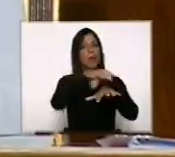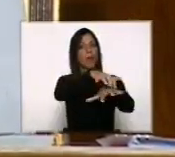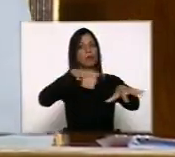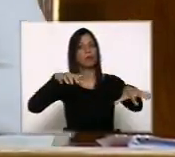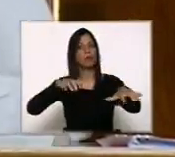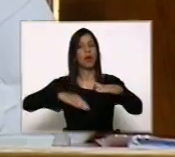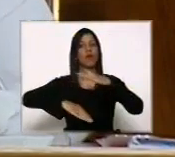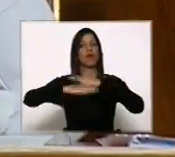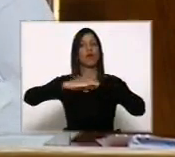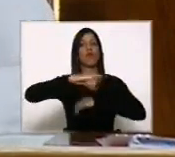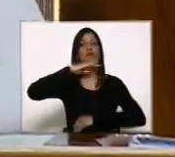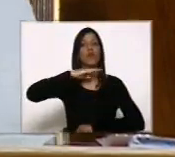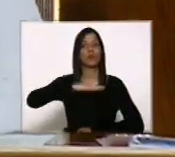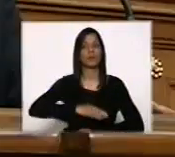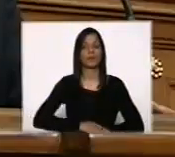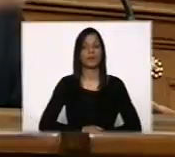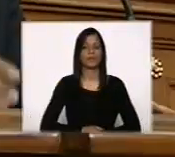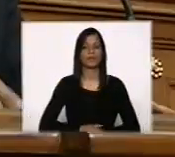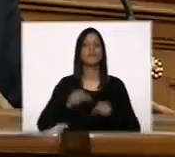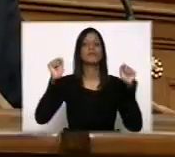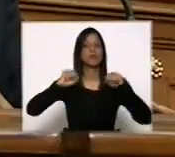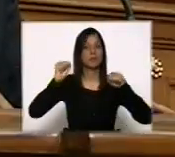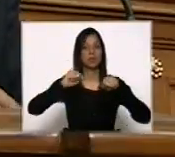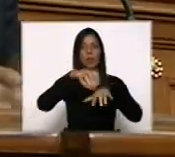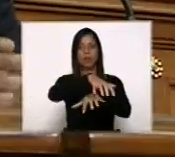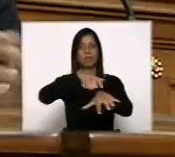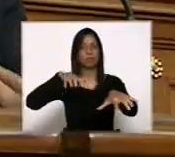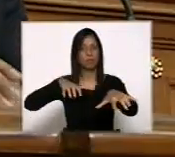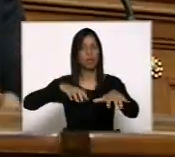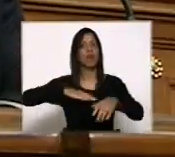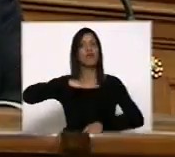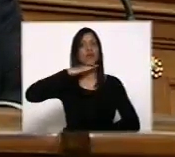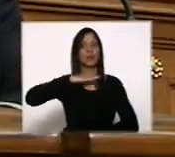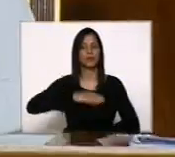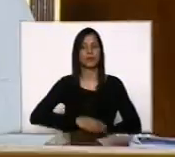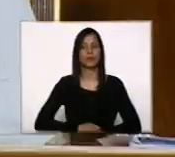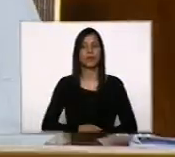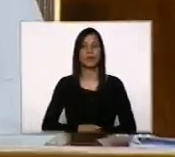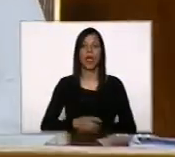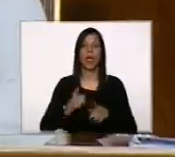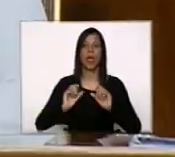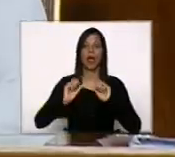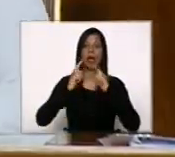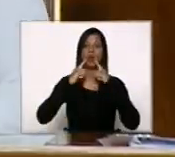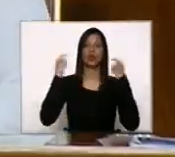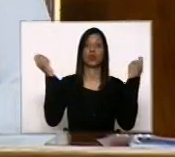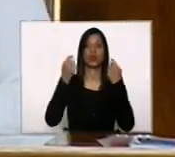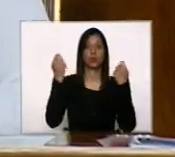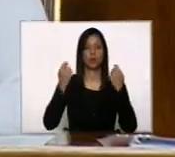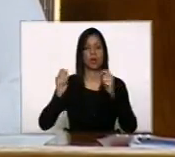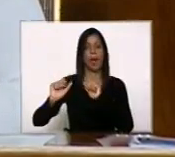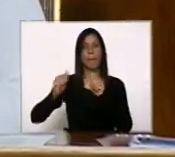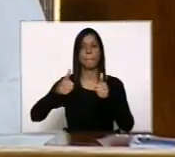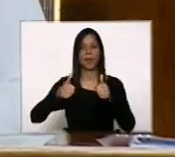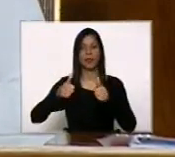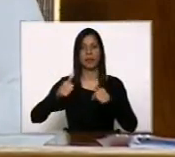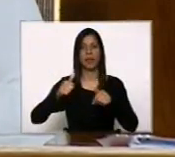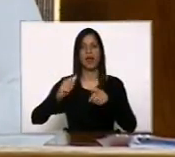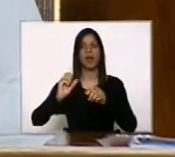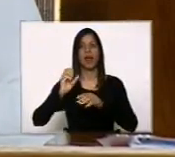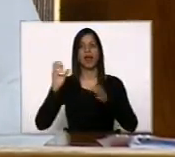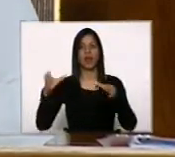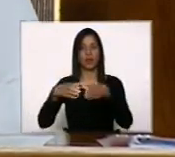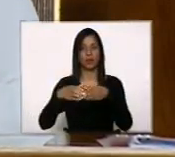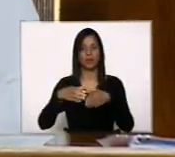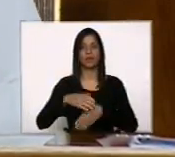para esta sesión. Si hay quórum, ciudadana presidenta. Se declara abierta la sesión.